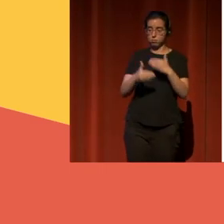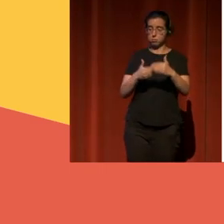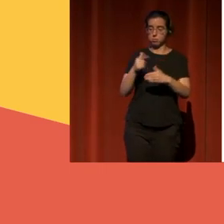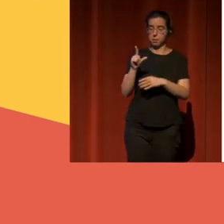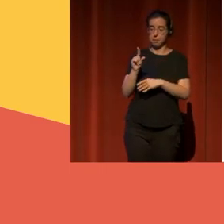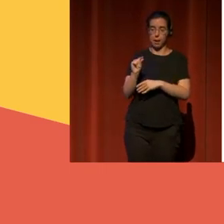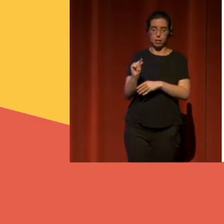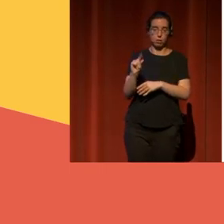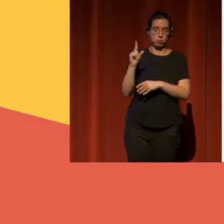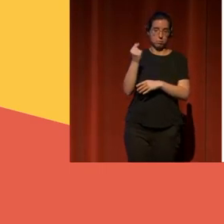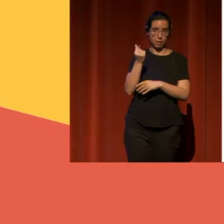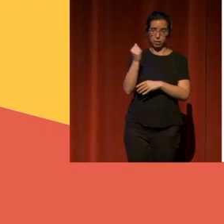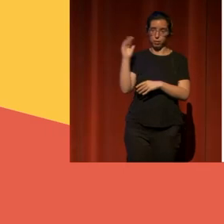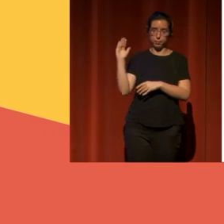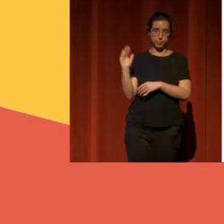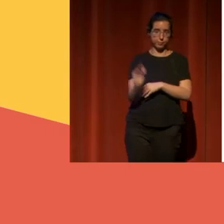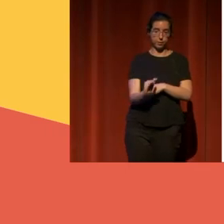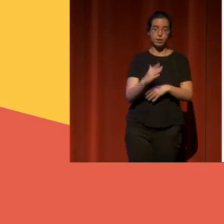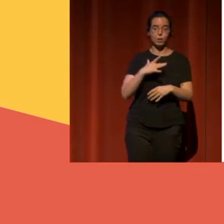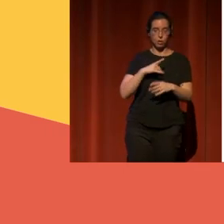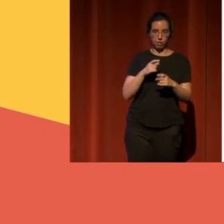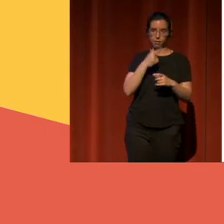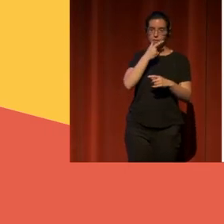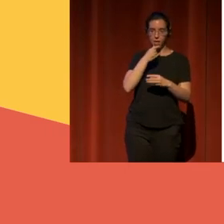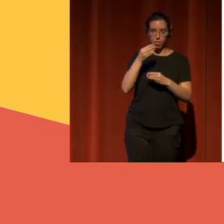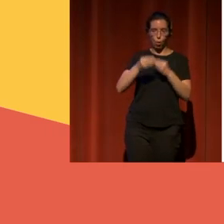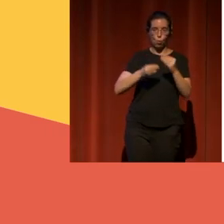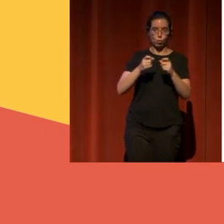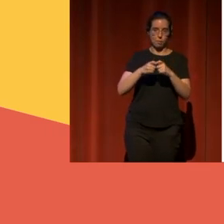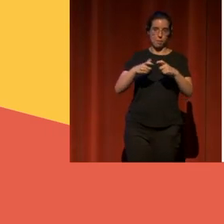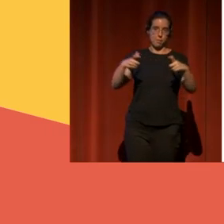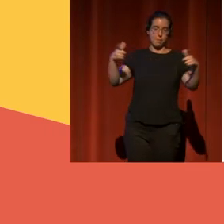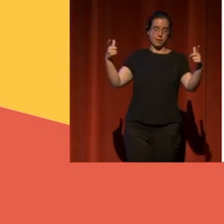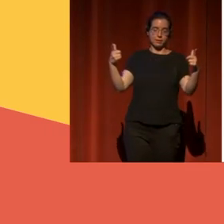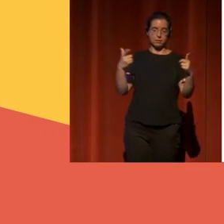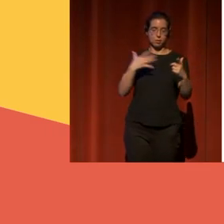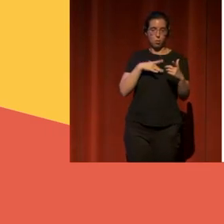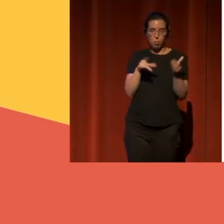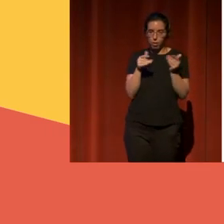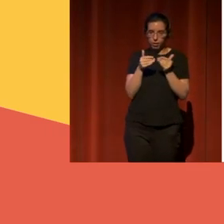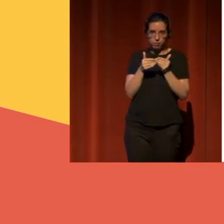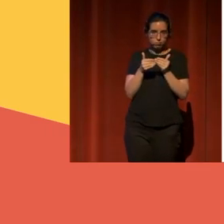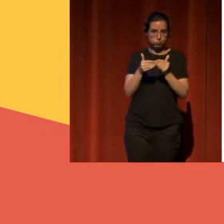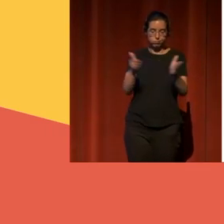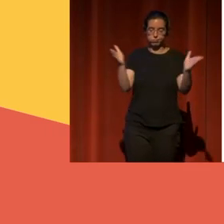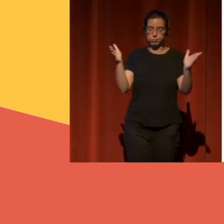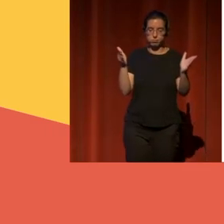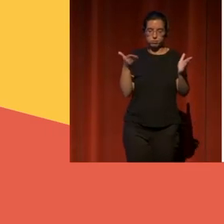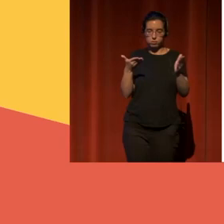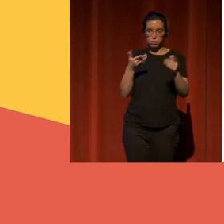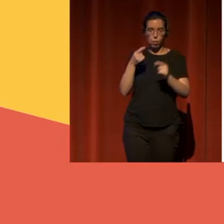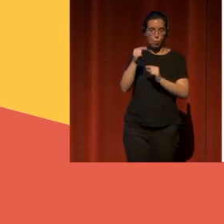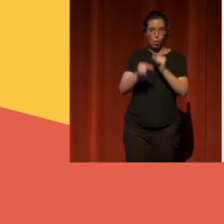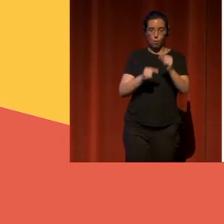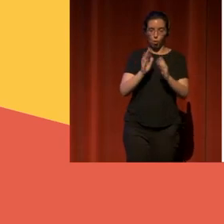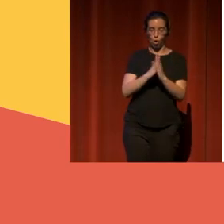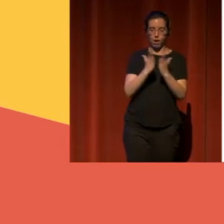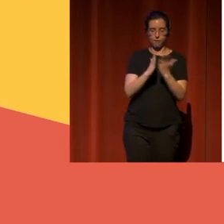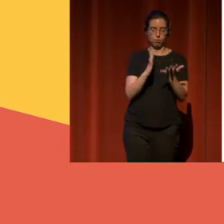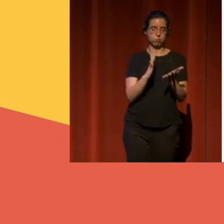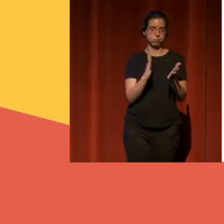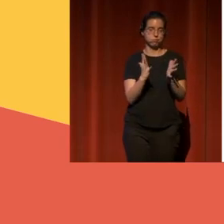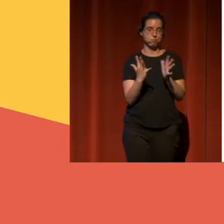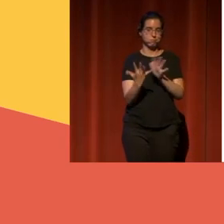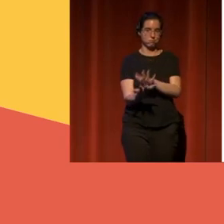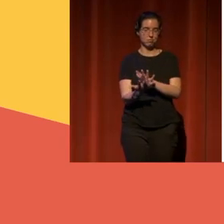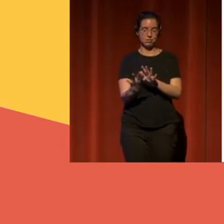cual va a permitir también que se extienda su uso, va a abrir nuevos horizontes para seguir observando esta metamorfosis de los libros y esta